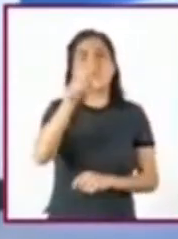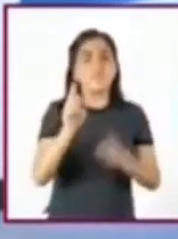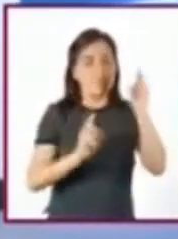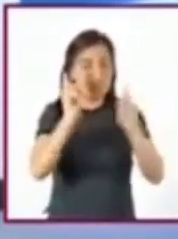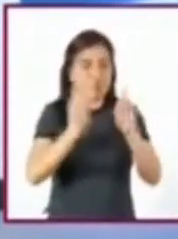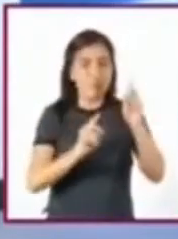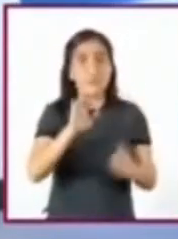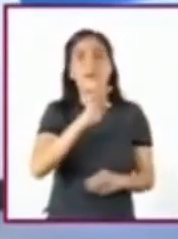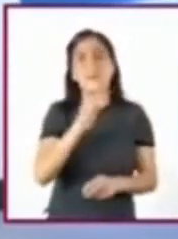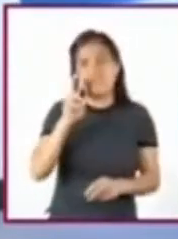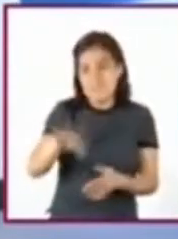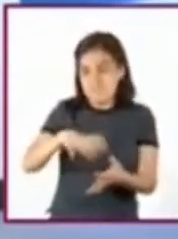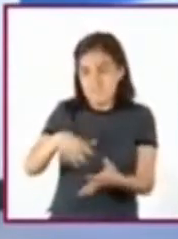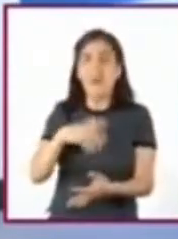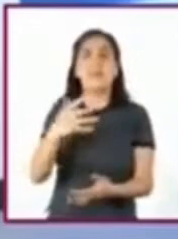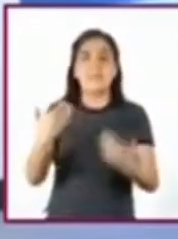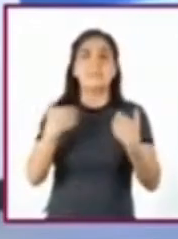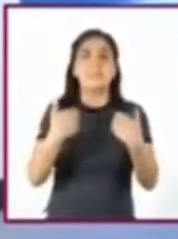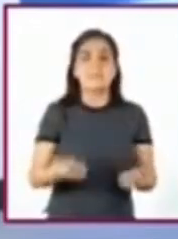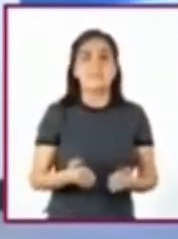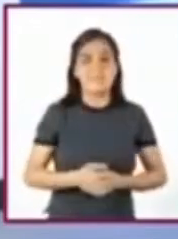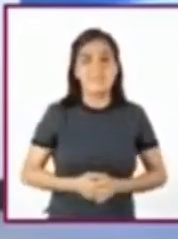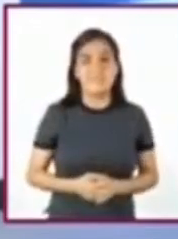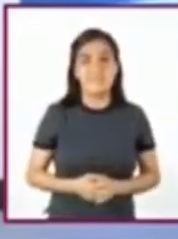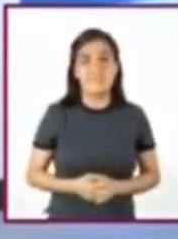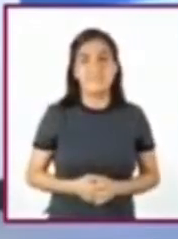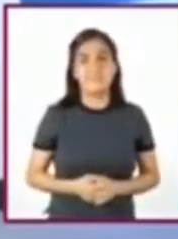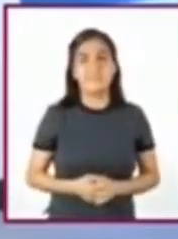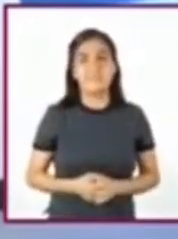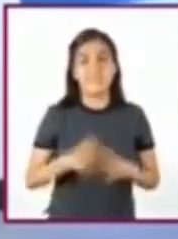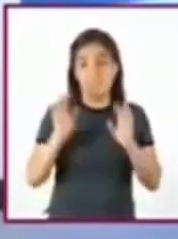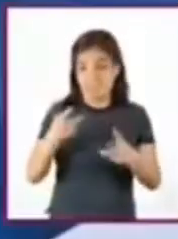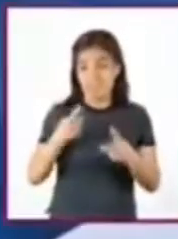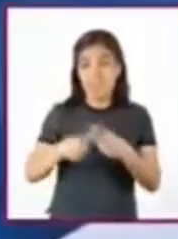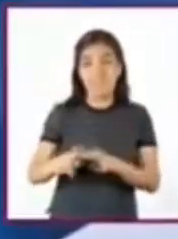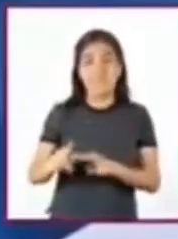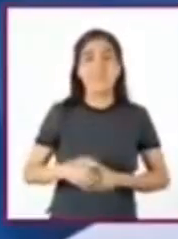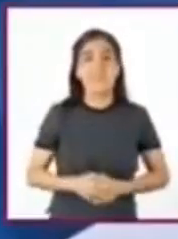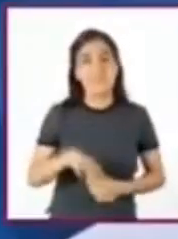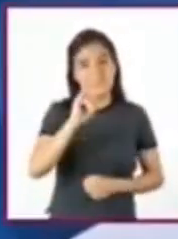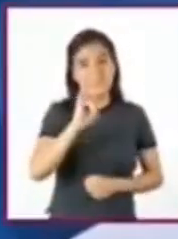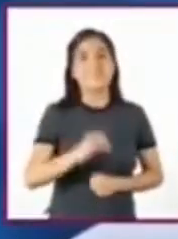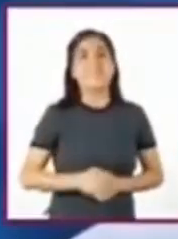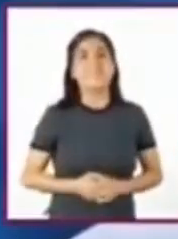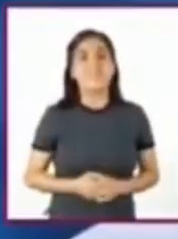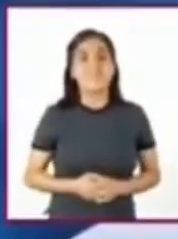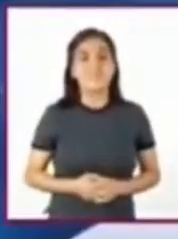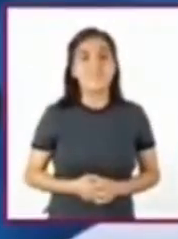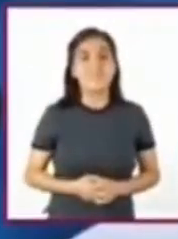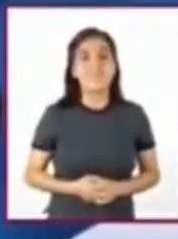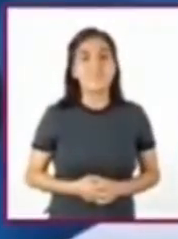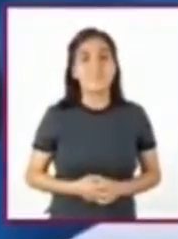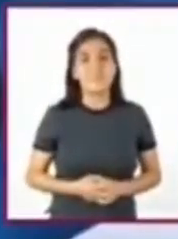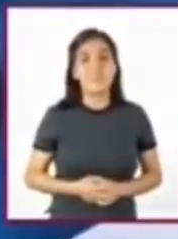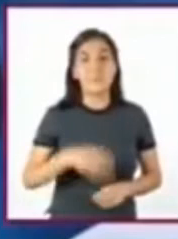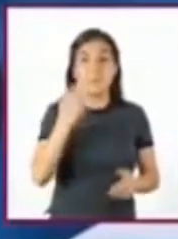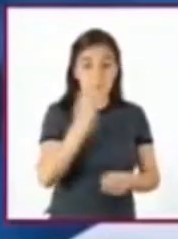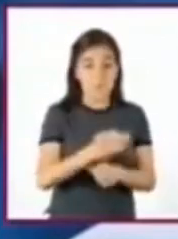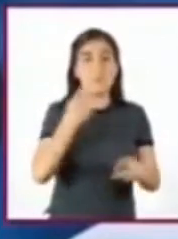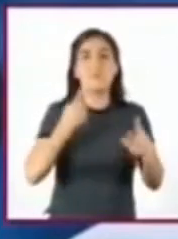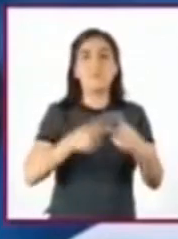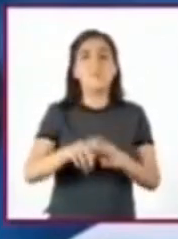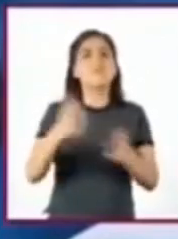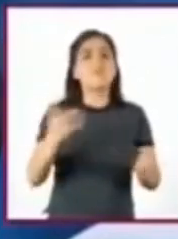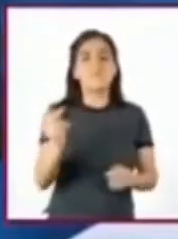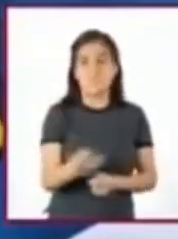y proporcionarles diversos ejemplos. ¿Comenzamos, maestra? Me parece perfecto. Vamos a iniciar haciéndonos